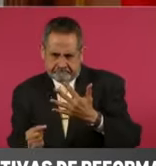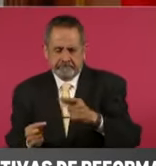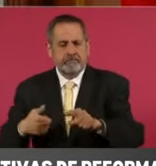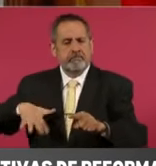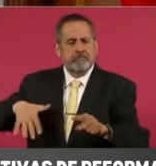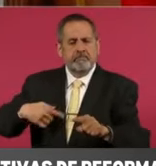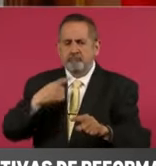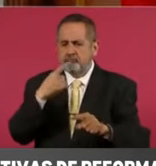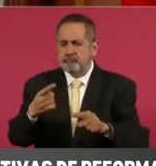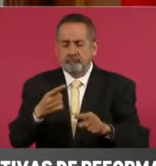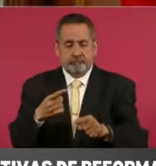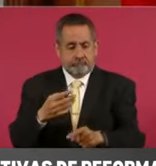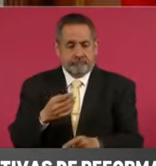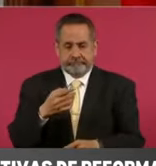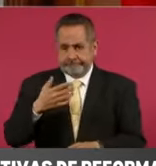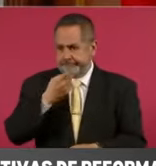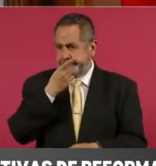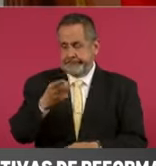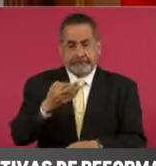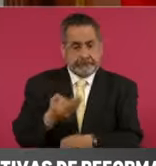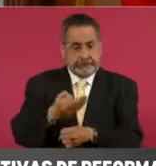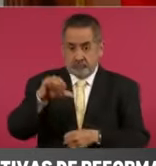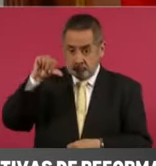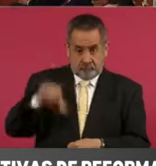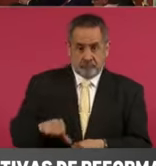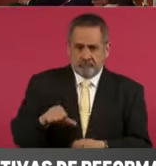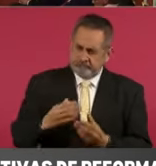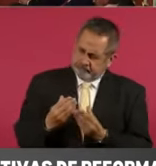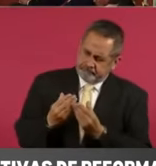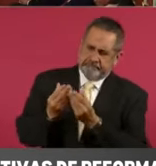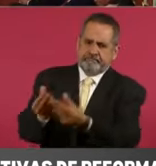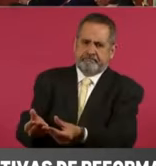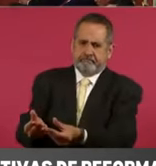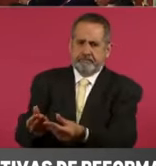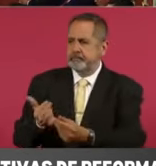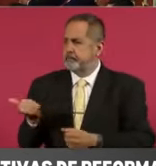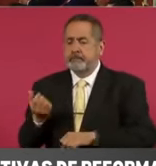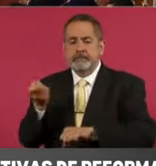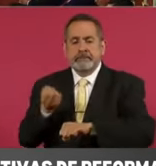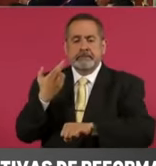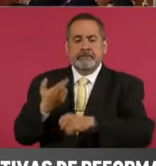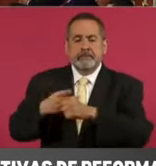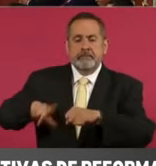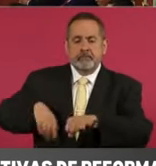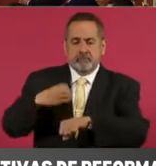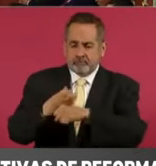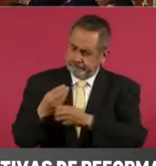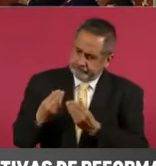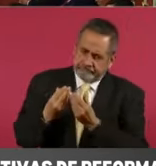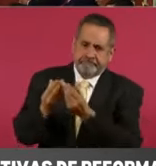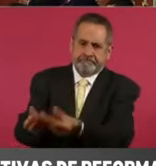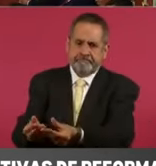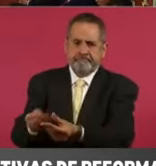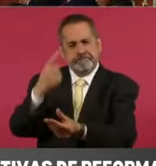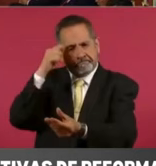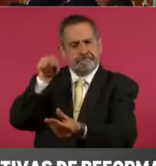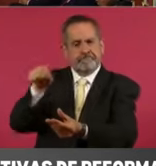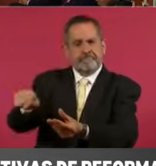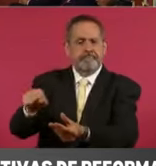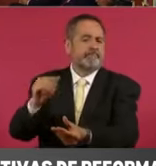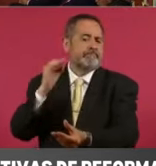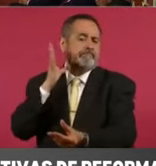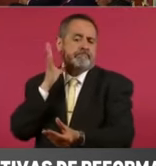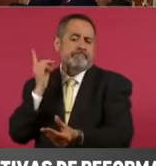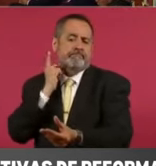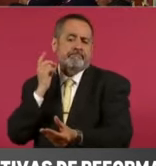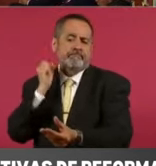como he dicho, serán entregadas el día de hoy por la Secretaria de Gobernación a la Cámara de